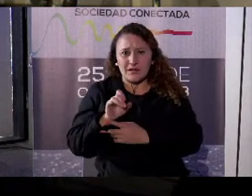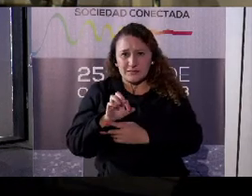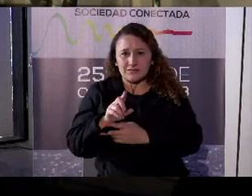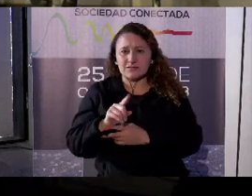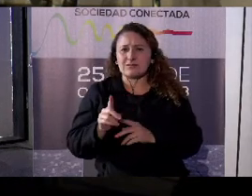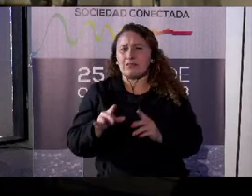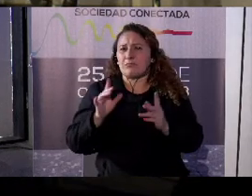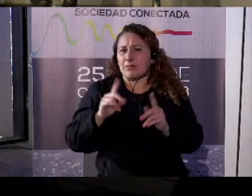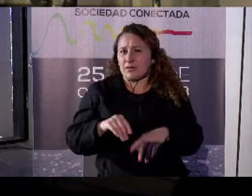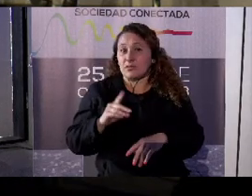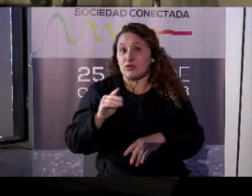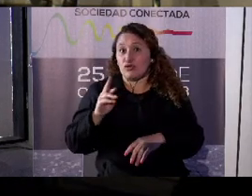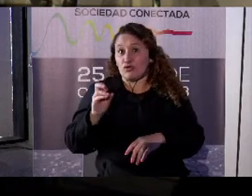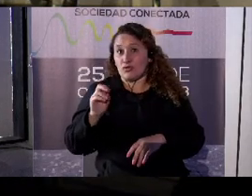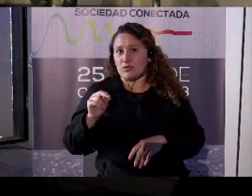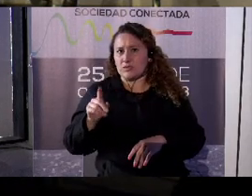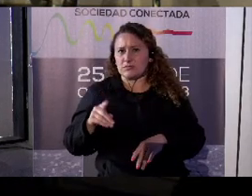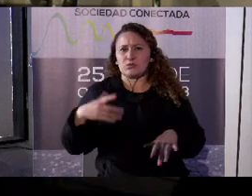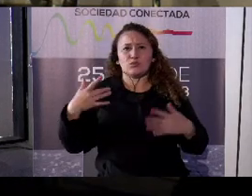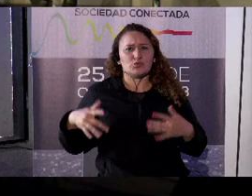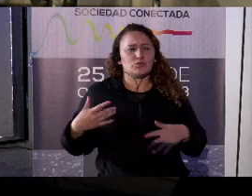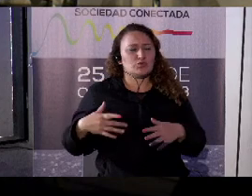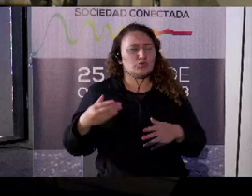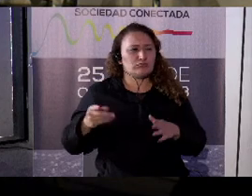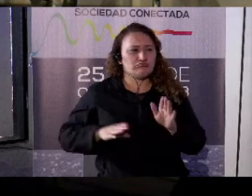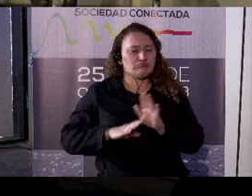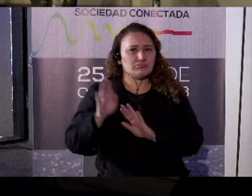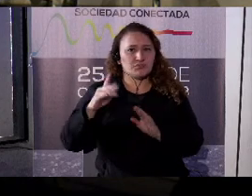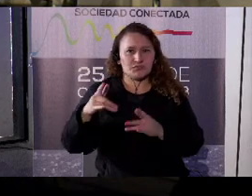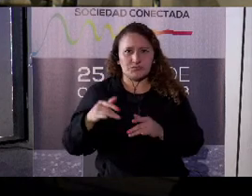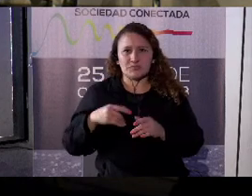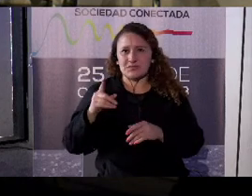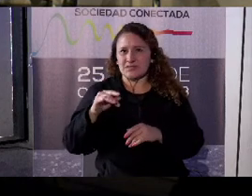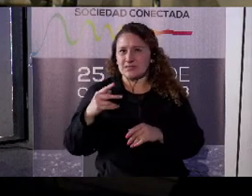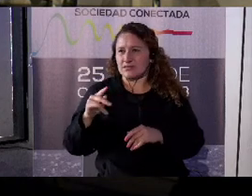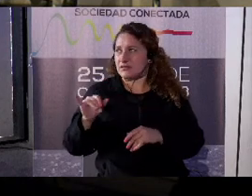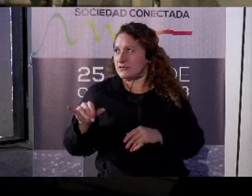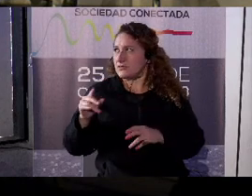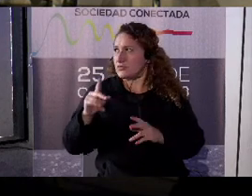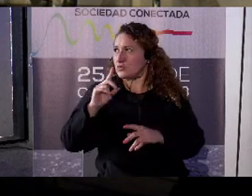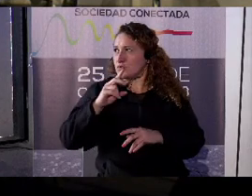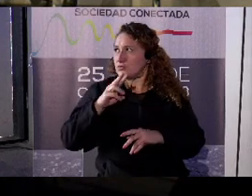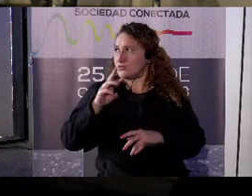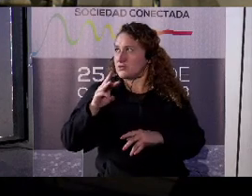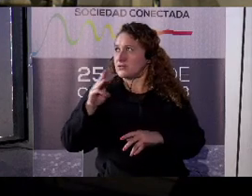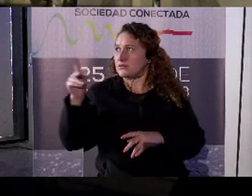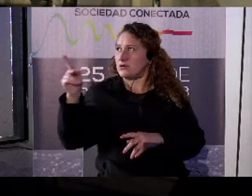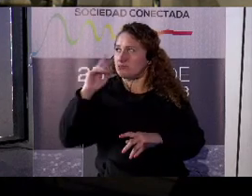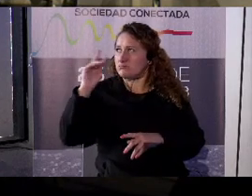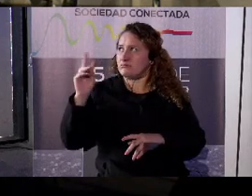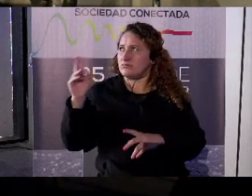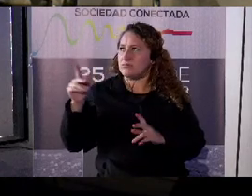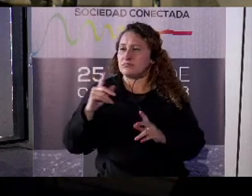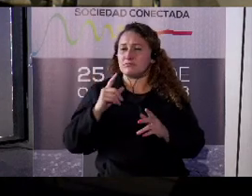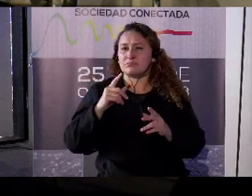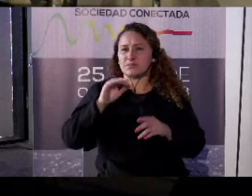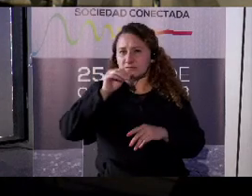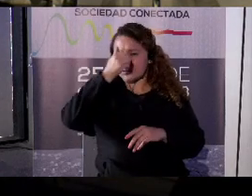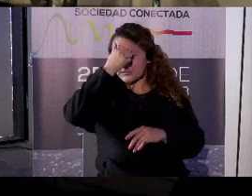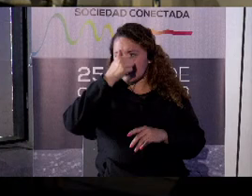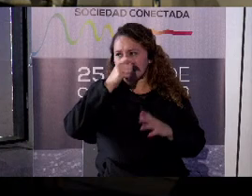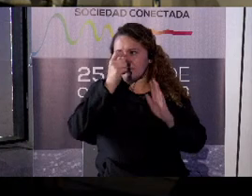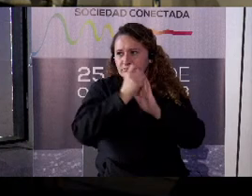drones es una industria muy potencial que ustedes ven el sky digital Sky la versión 1 2 y 3 en donde Define eh los aspectos principales